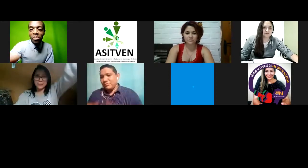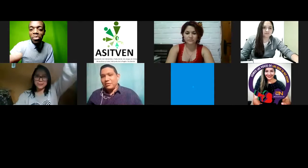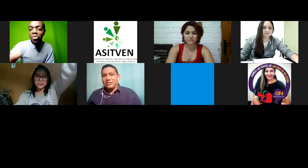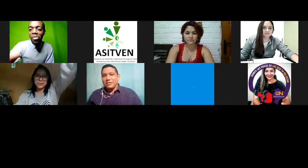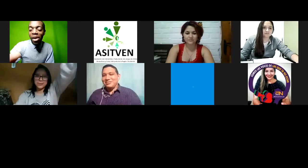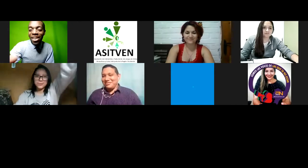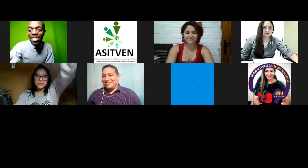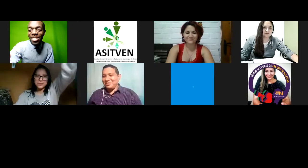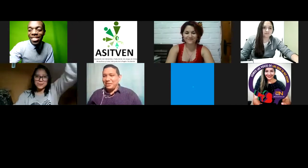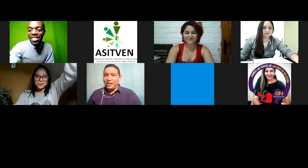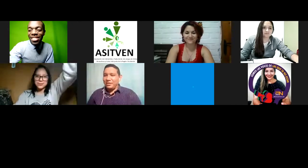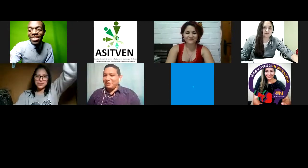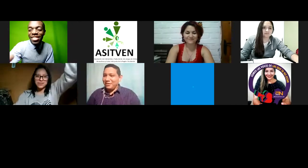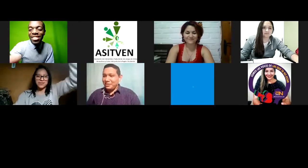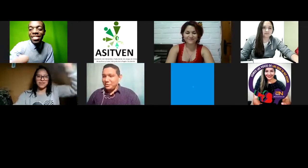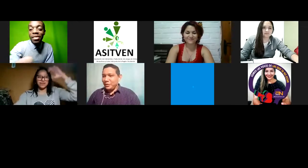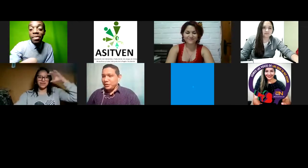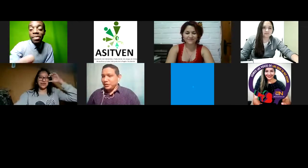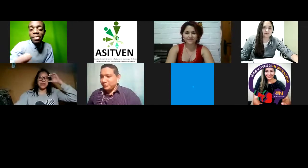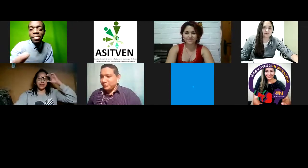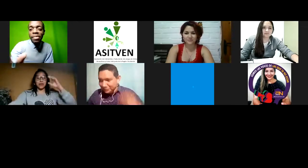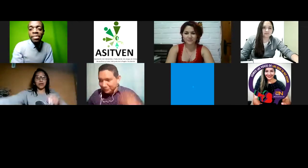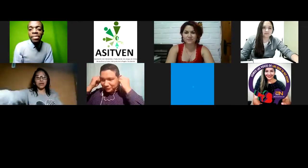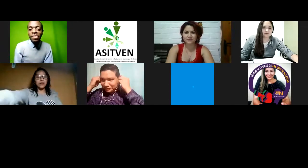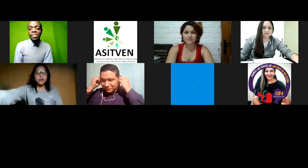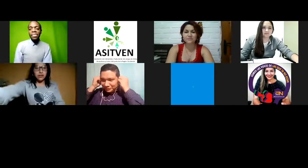sé. Ajá, ¿sí me escuchan?